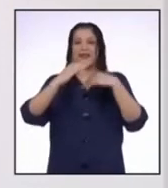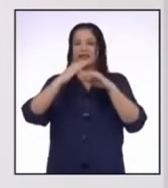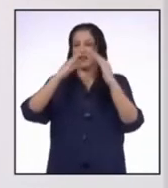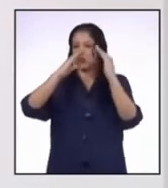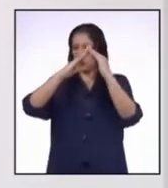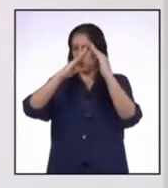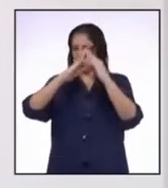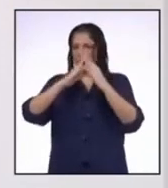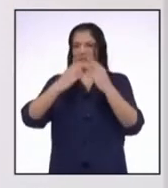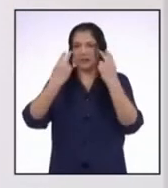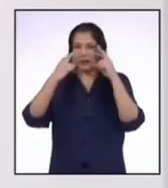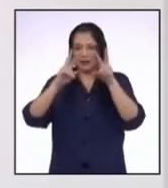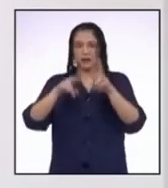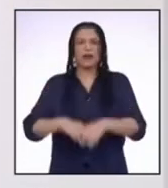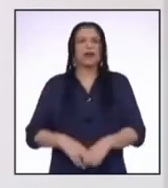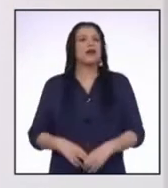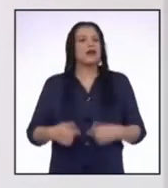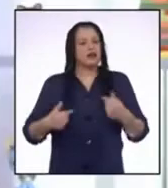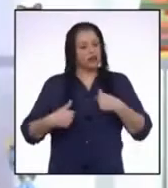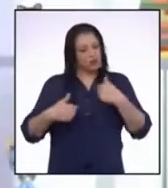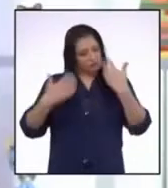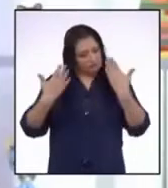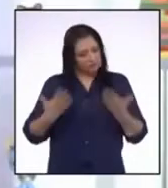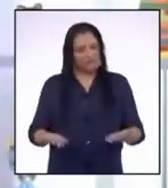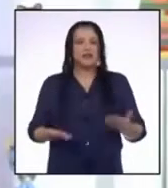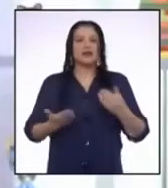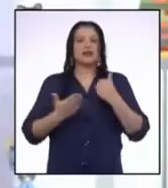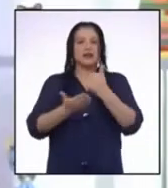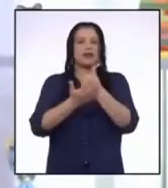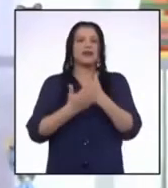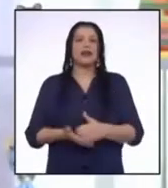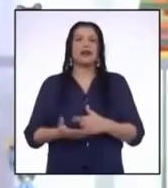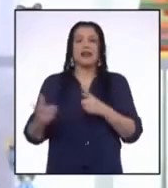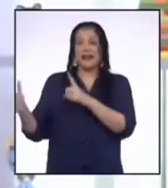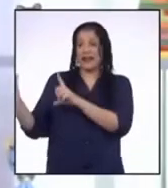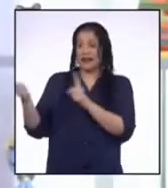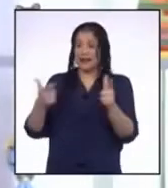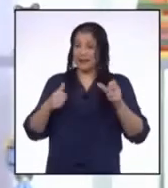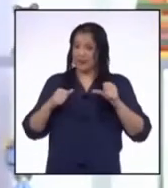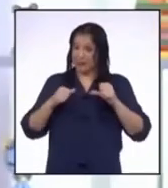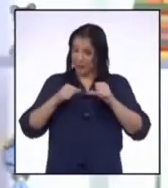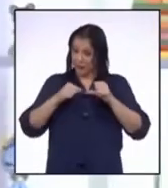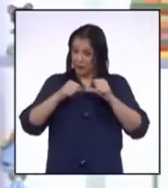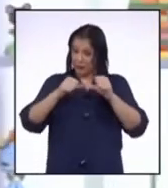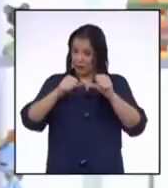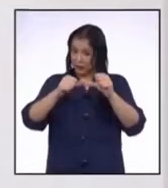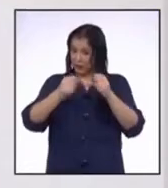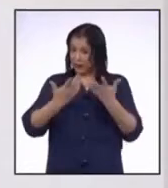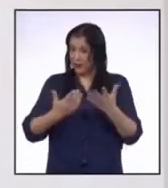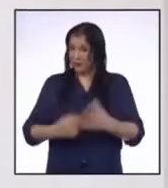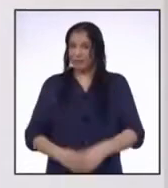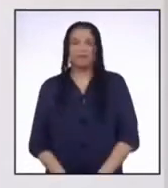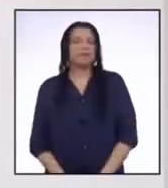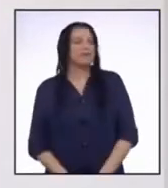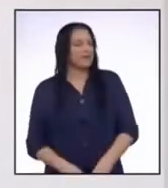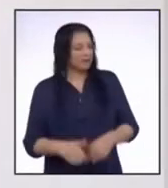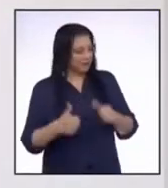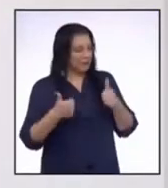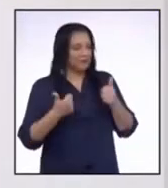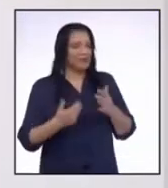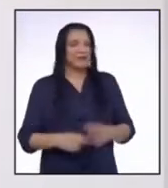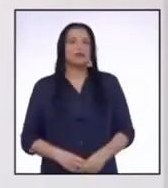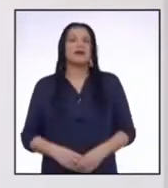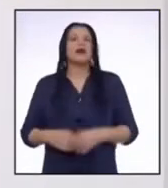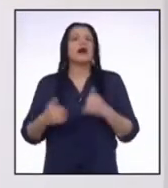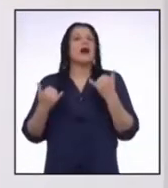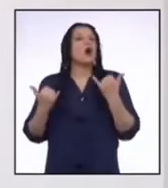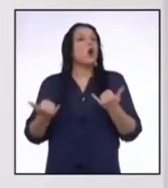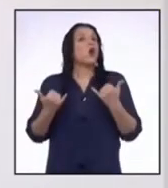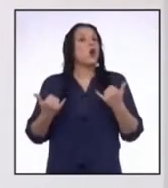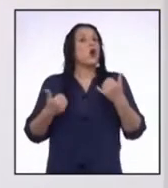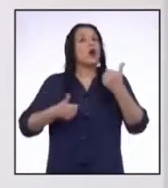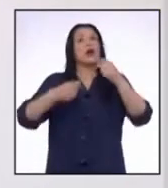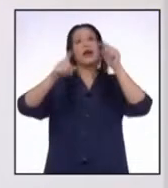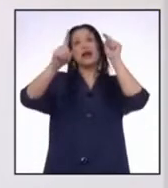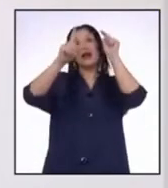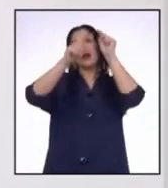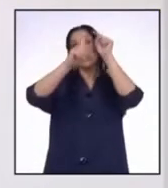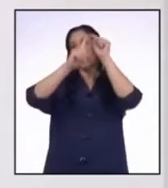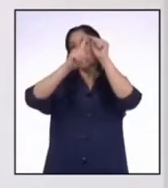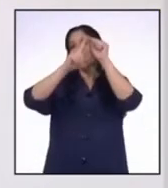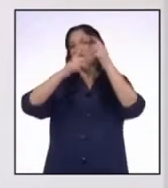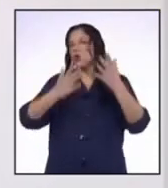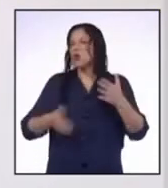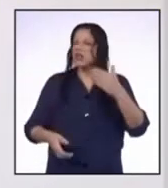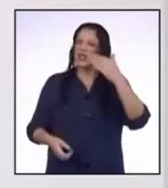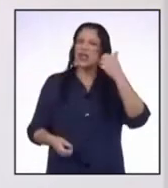hogares. Aquí estoy para ayudarlos. ¿Lista para continuar lo que nos quedó pendiente? Así es, hoy el reto por resolver